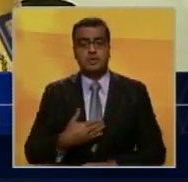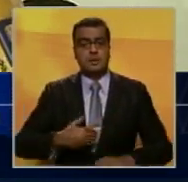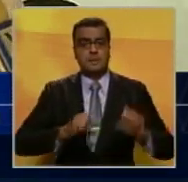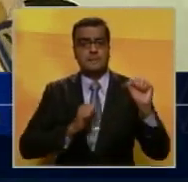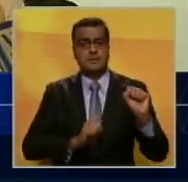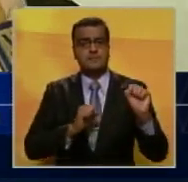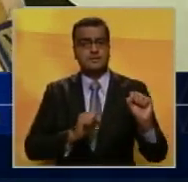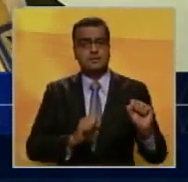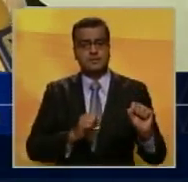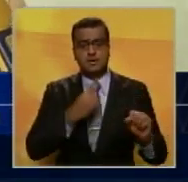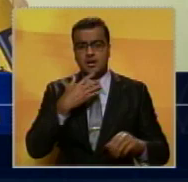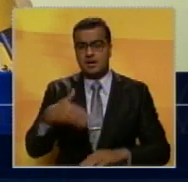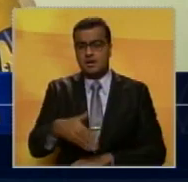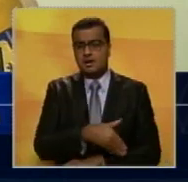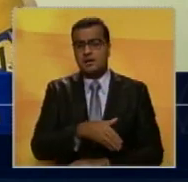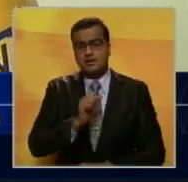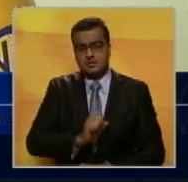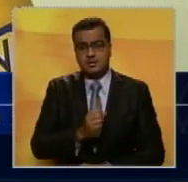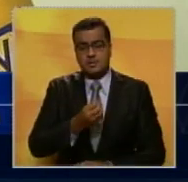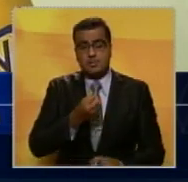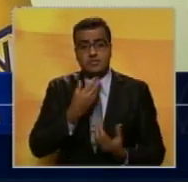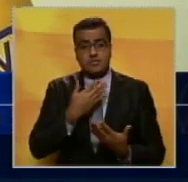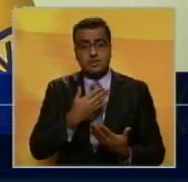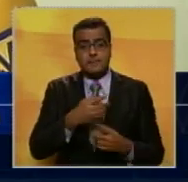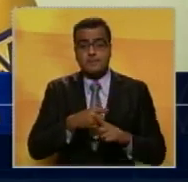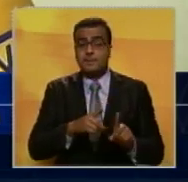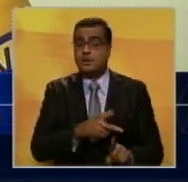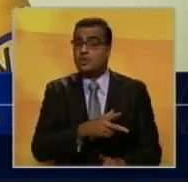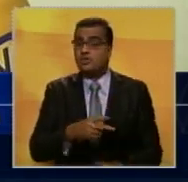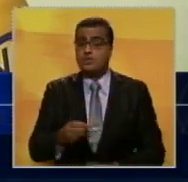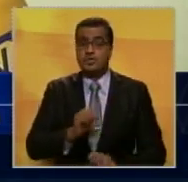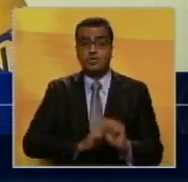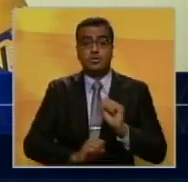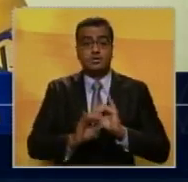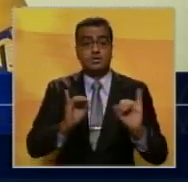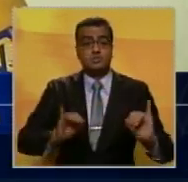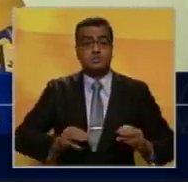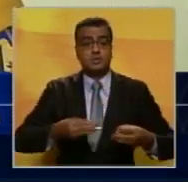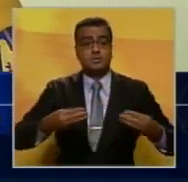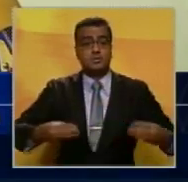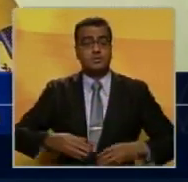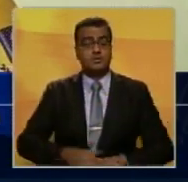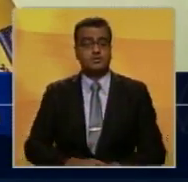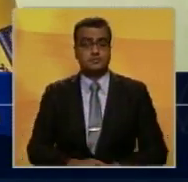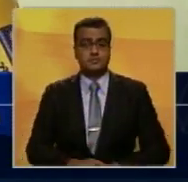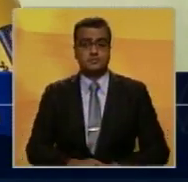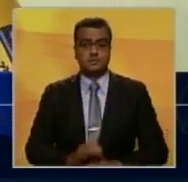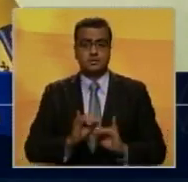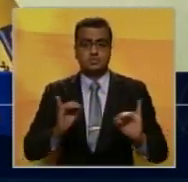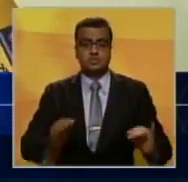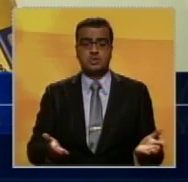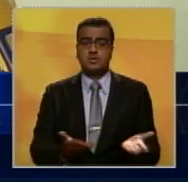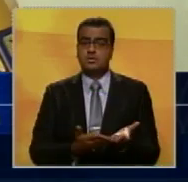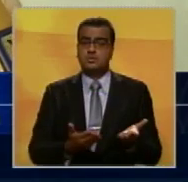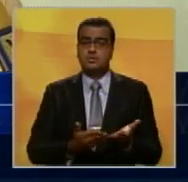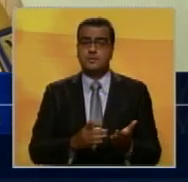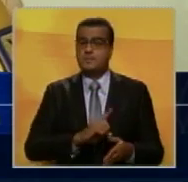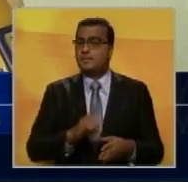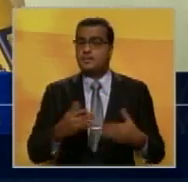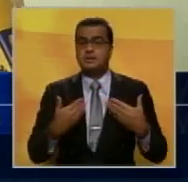manifestarse, manifiéstense en las calles, sí, muy bien, pero no vayan contra instituciones públicas, no vayan contra instituciones educativas ni de